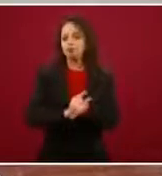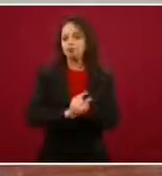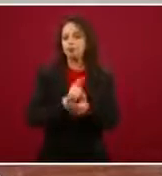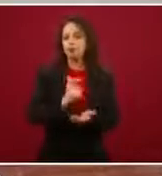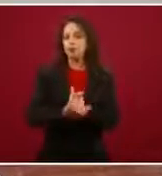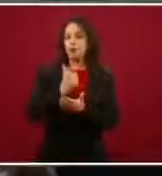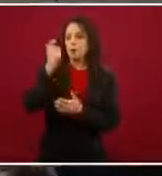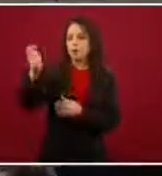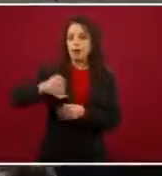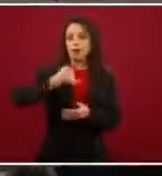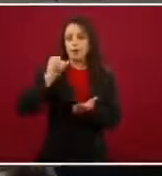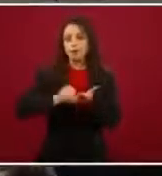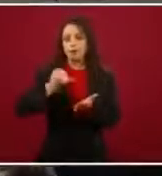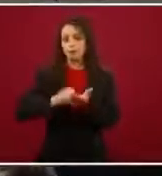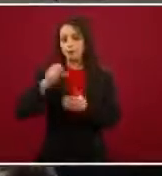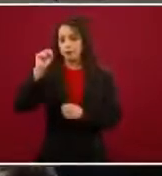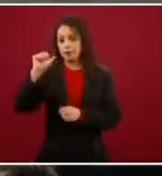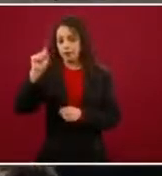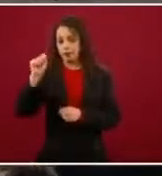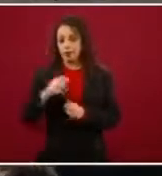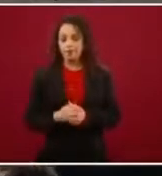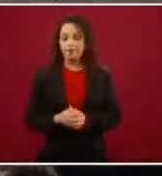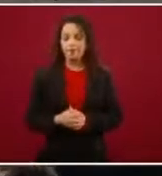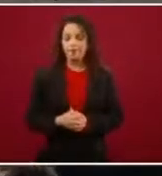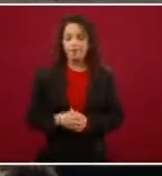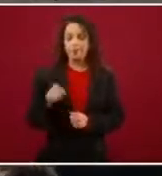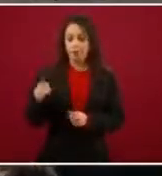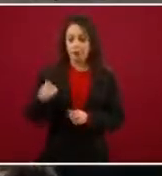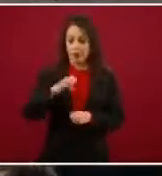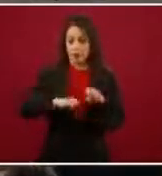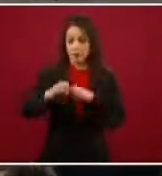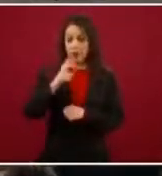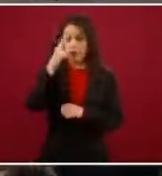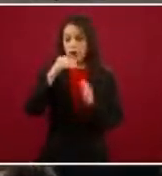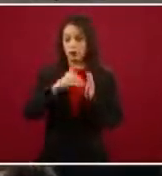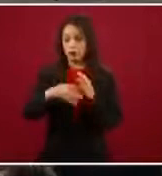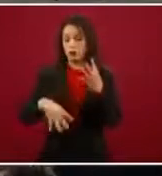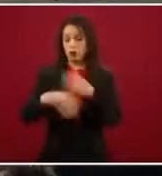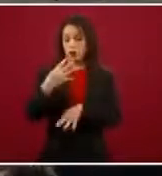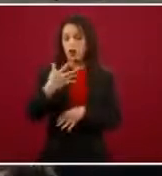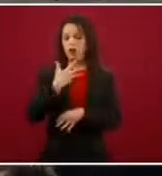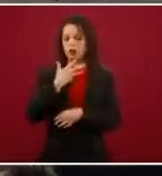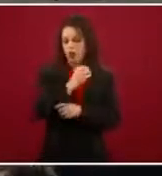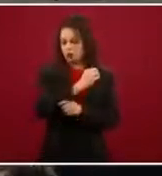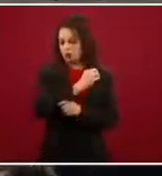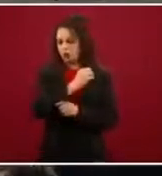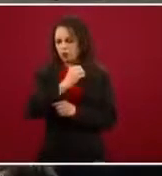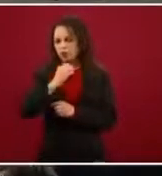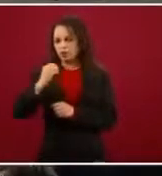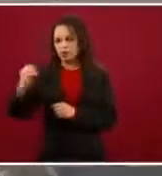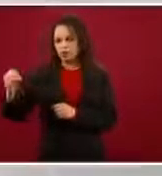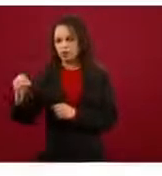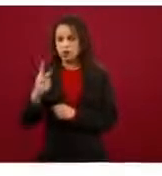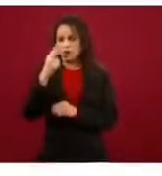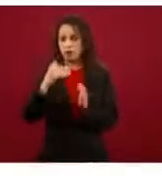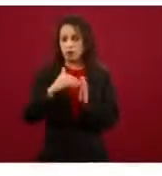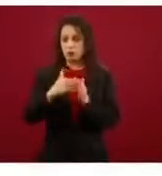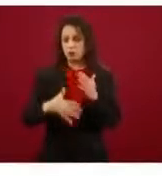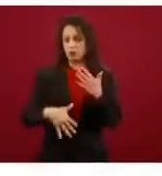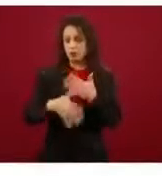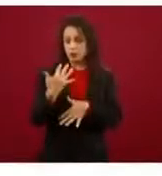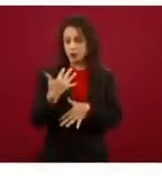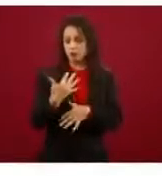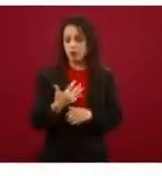impuestos. Fiscalmente, esta empresa en 2014 aparece con 0 pesos en sus declaraciones, en 2015 solamente